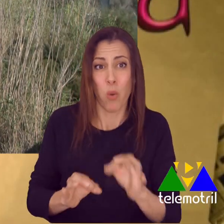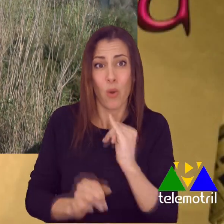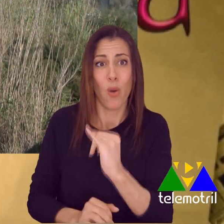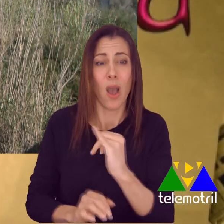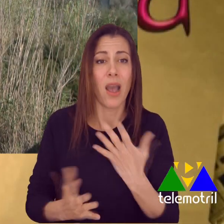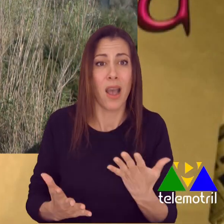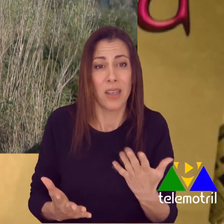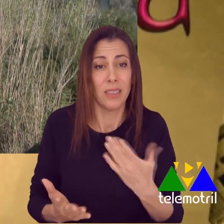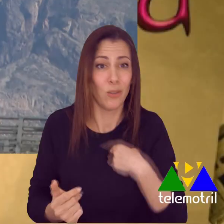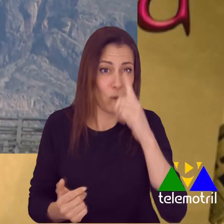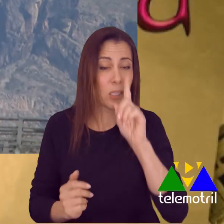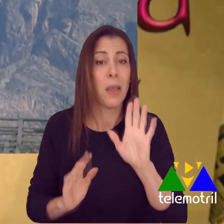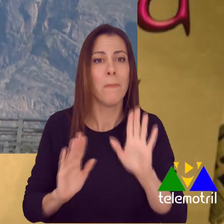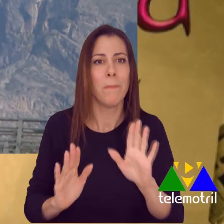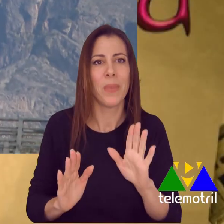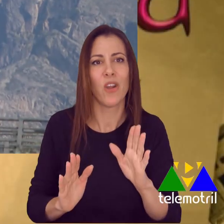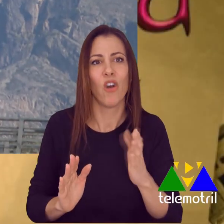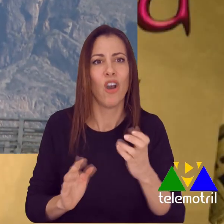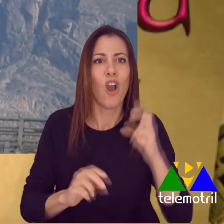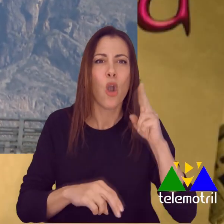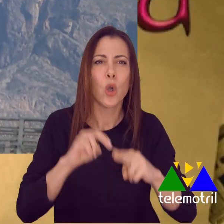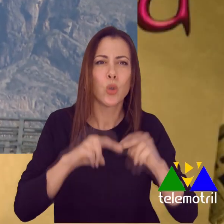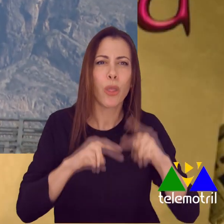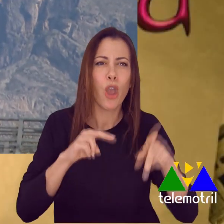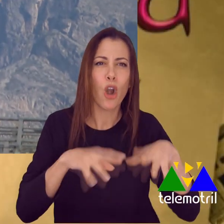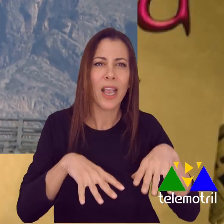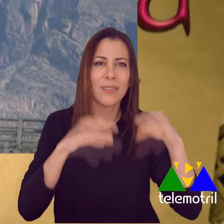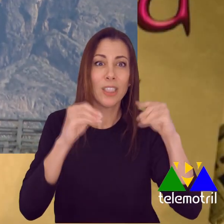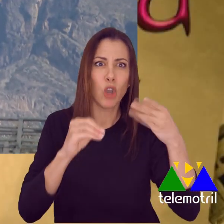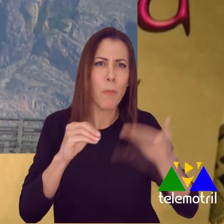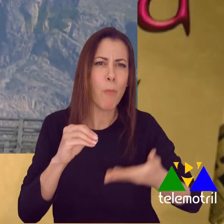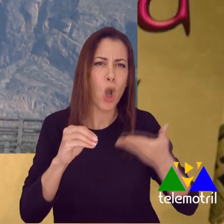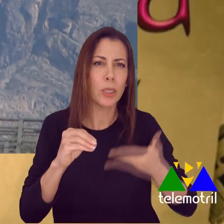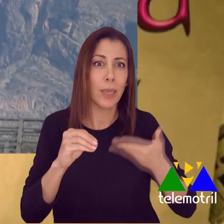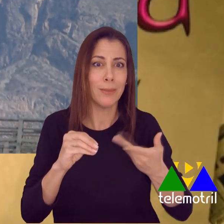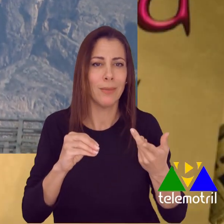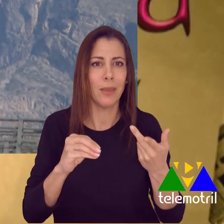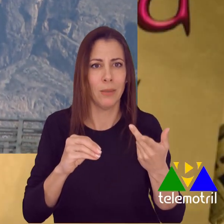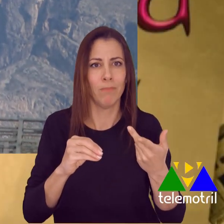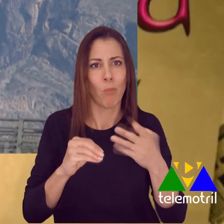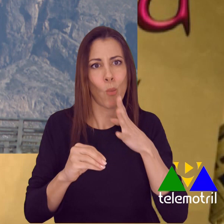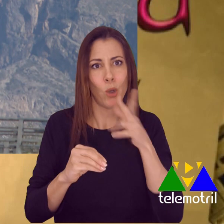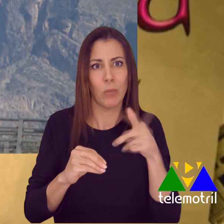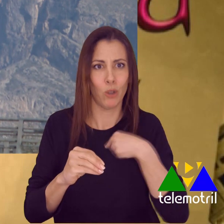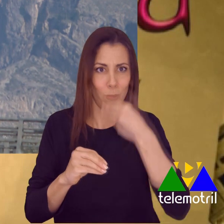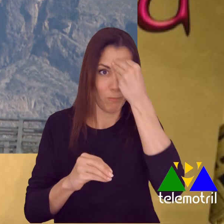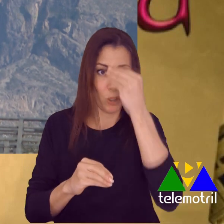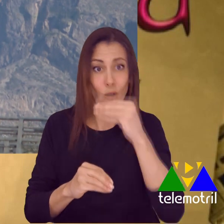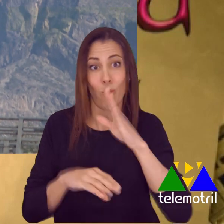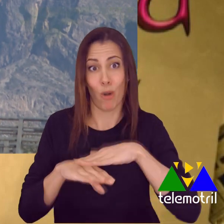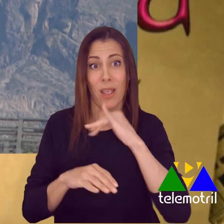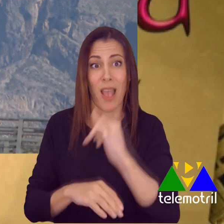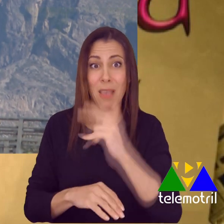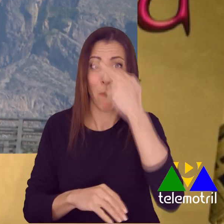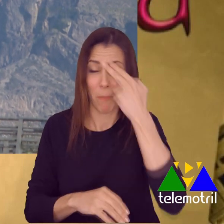tiene sentido las construcciones de castillos tan importantes que tenemos aquí, ¿no? Es decir, tenemos en la